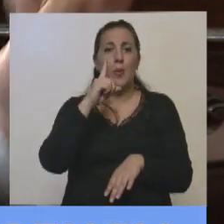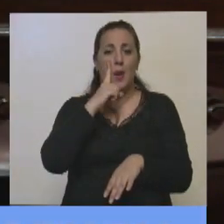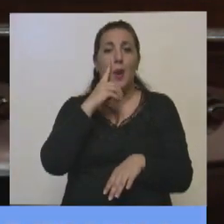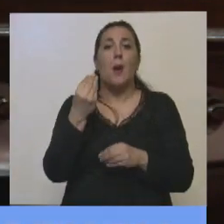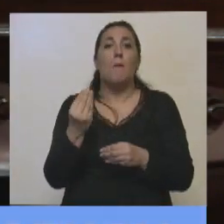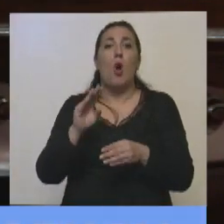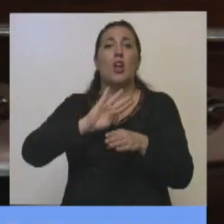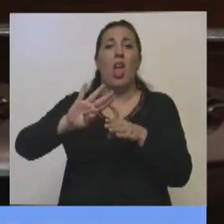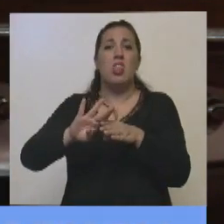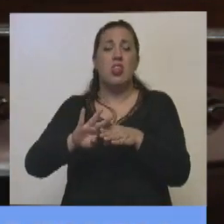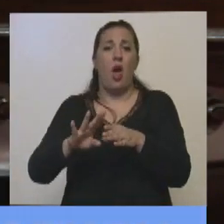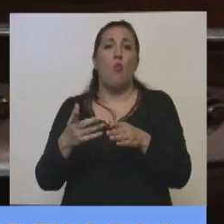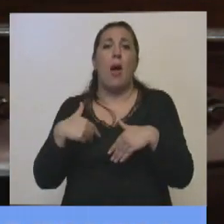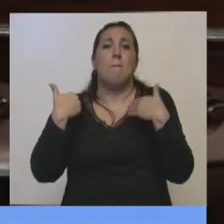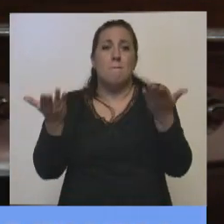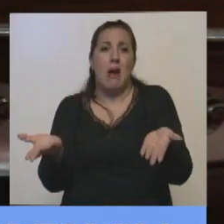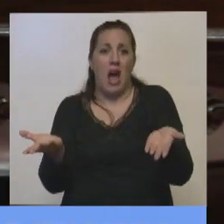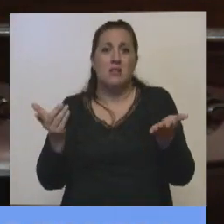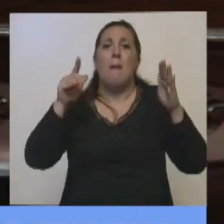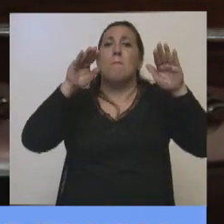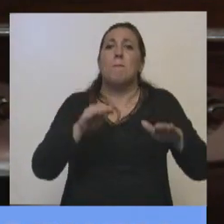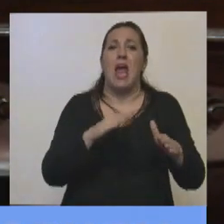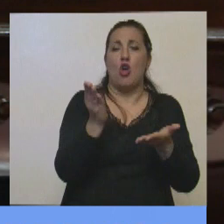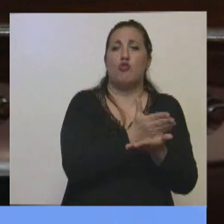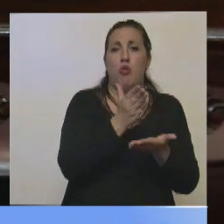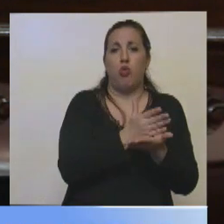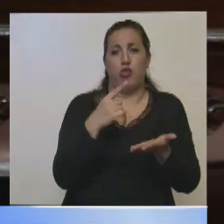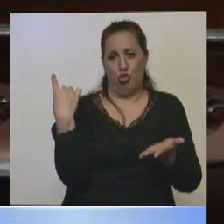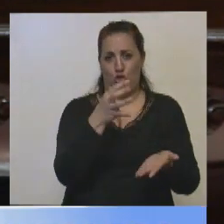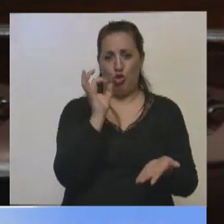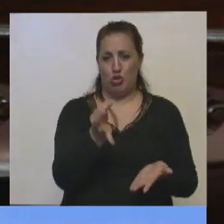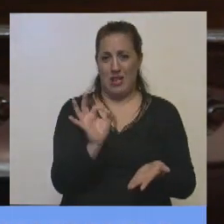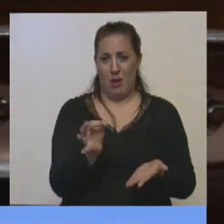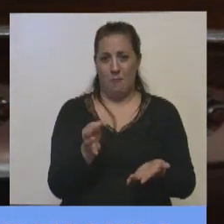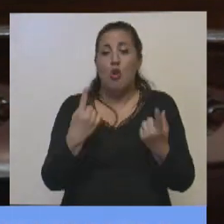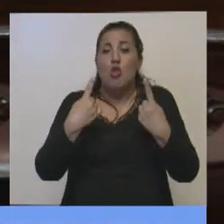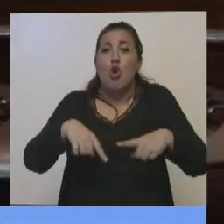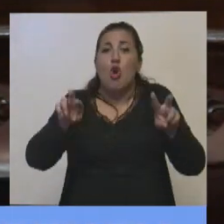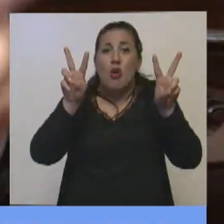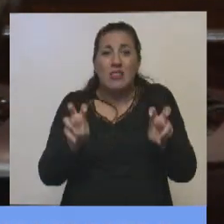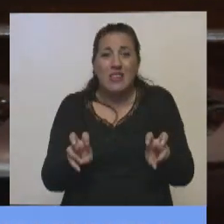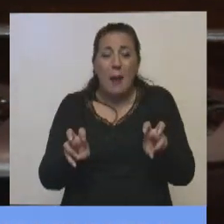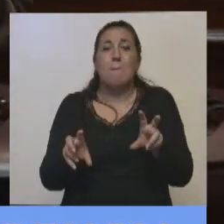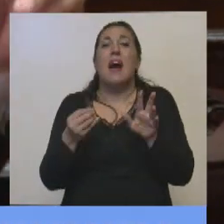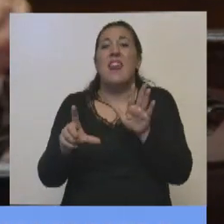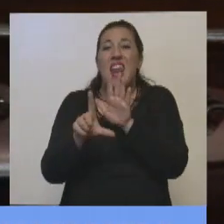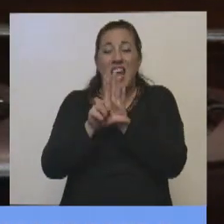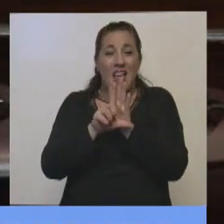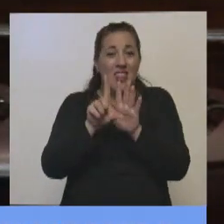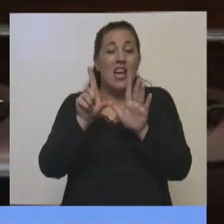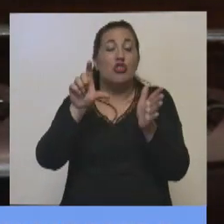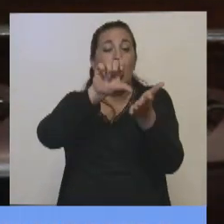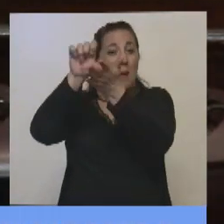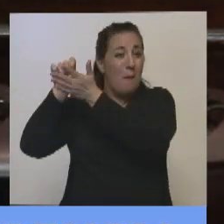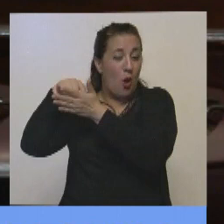menor producción en dólares todos lo sabemos y todo lo que tiene que ver con la legislación extranjera sube del 24 al